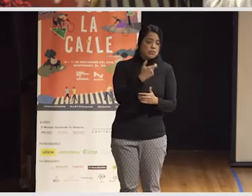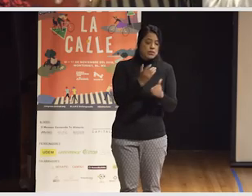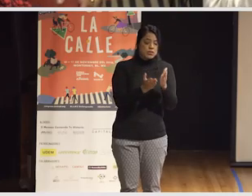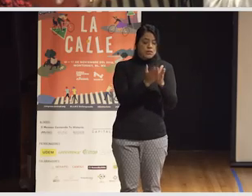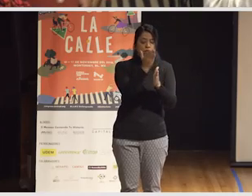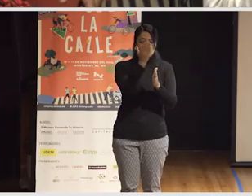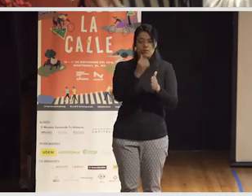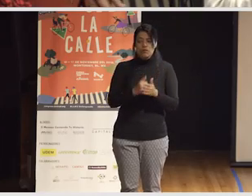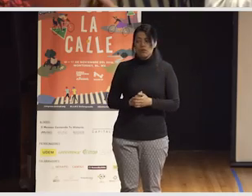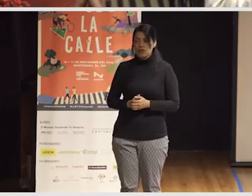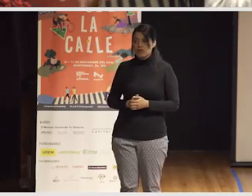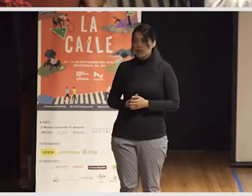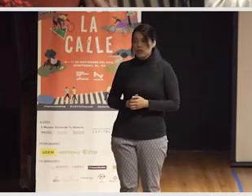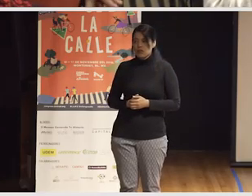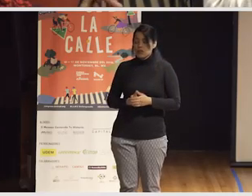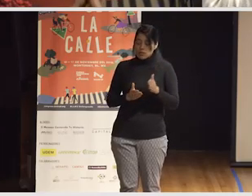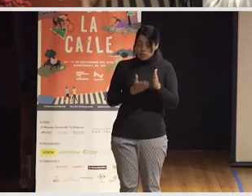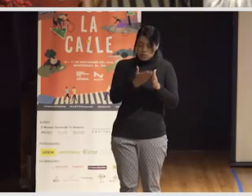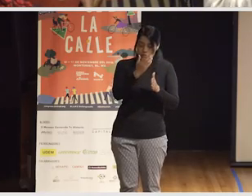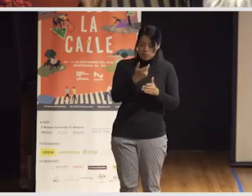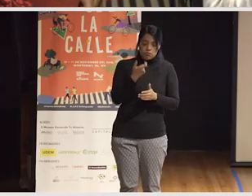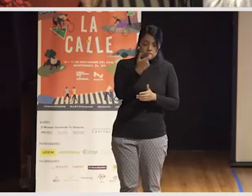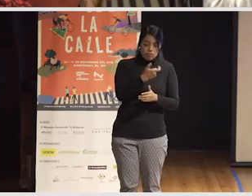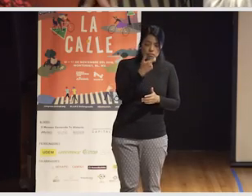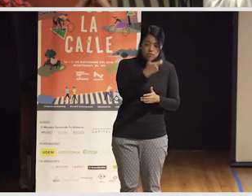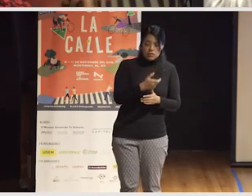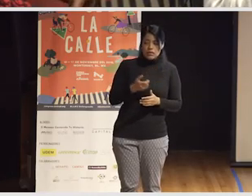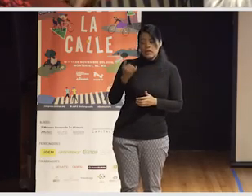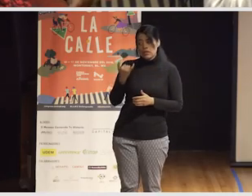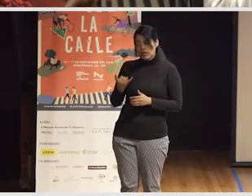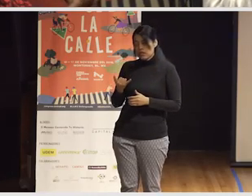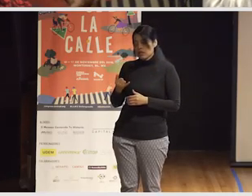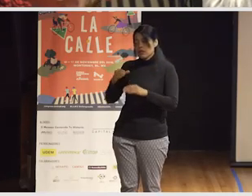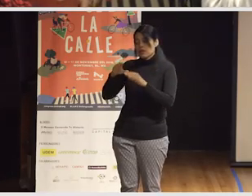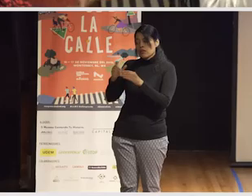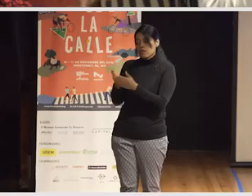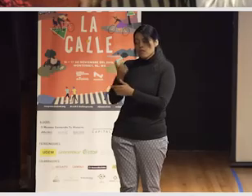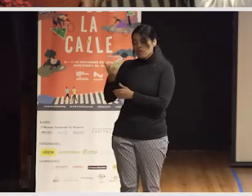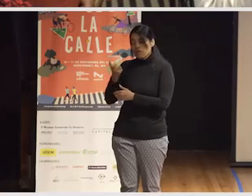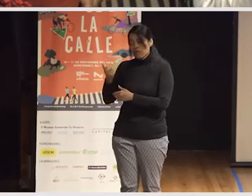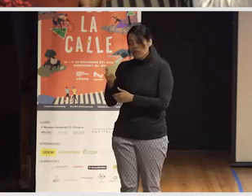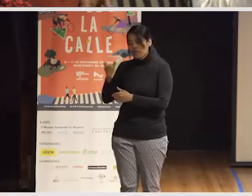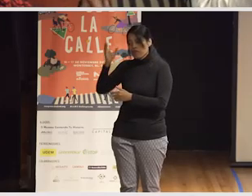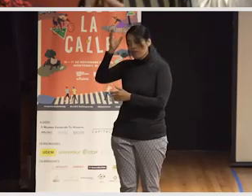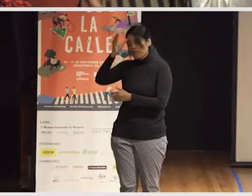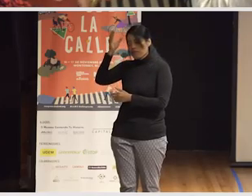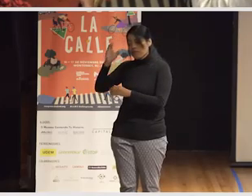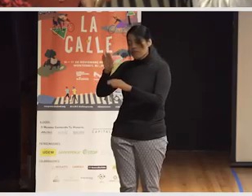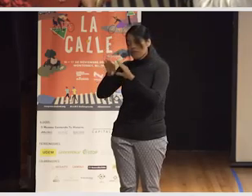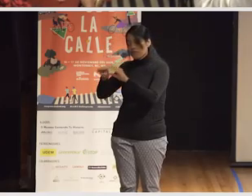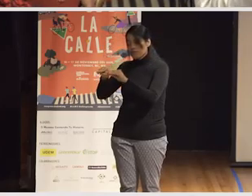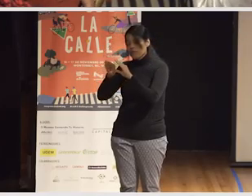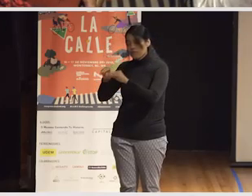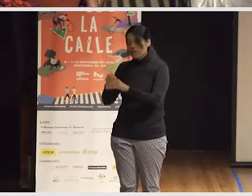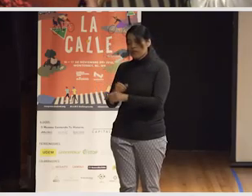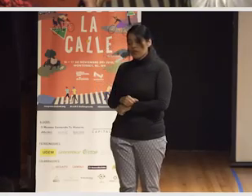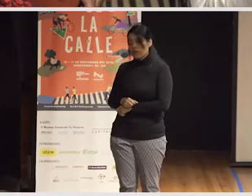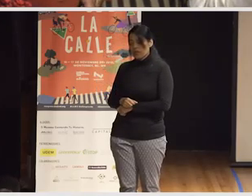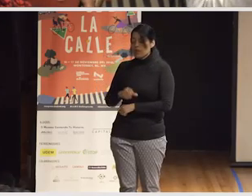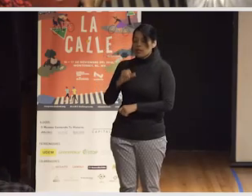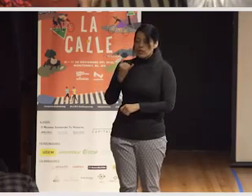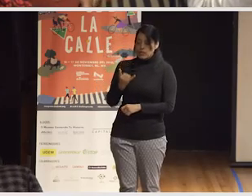le tienes que meter inversión a la infraestructura como le tienes que meter inversión a la cultura y también le tienes que meter inversión a la